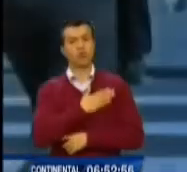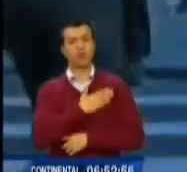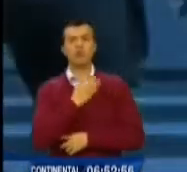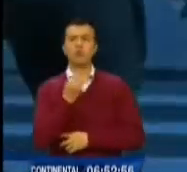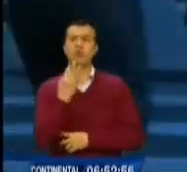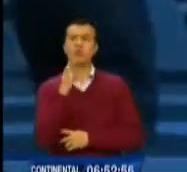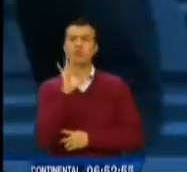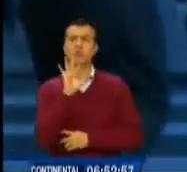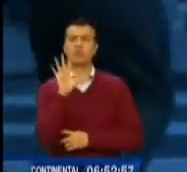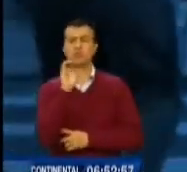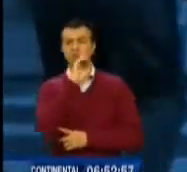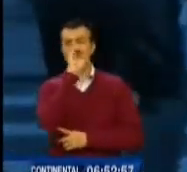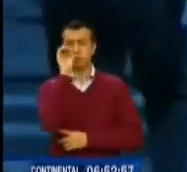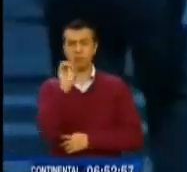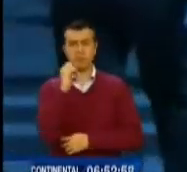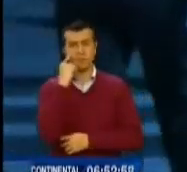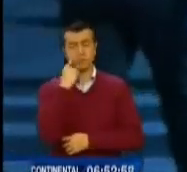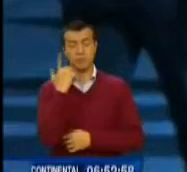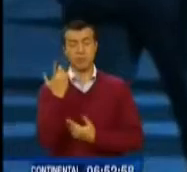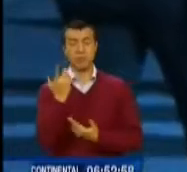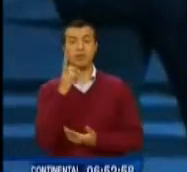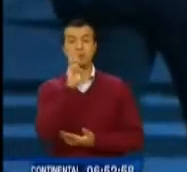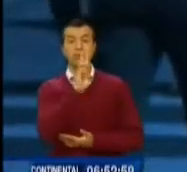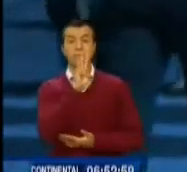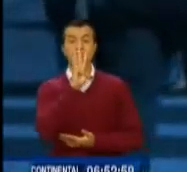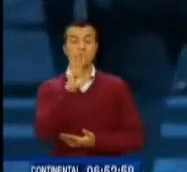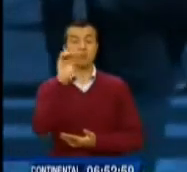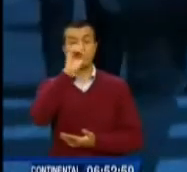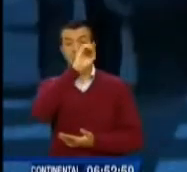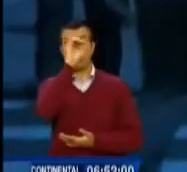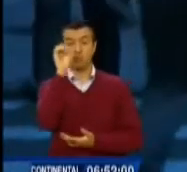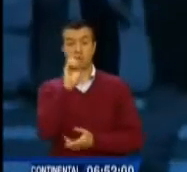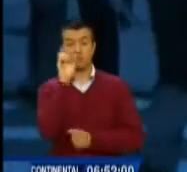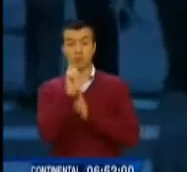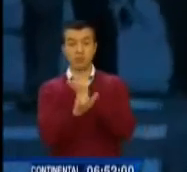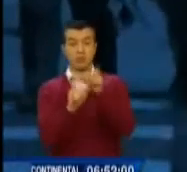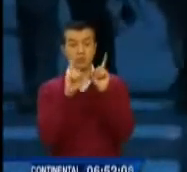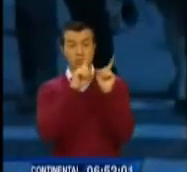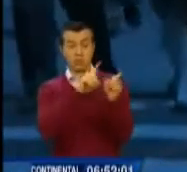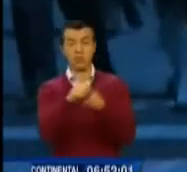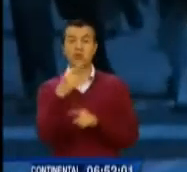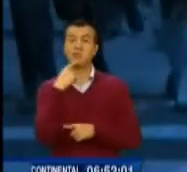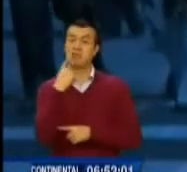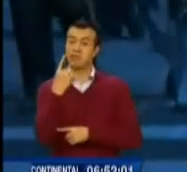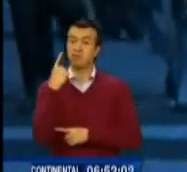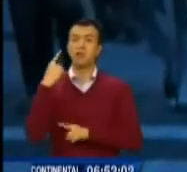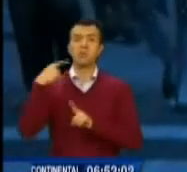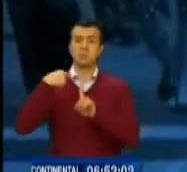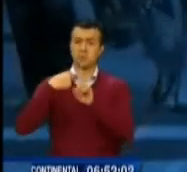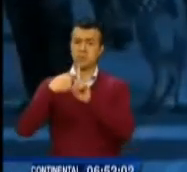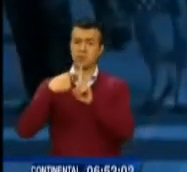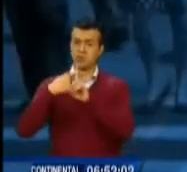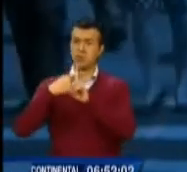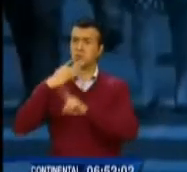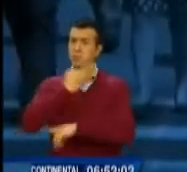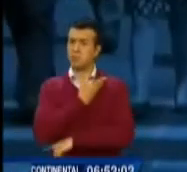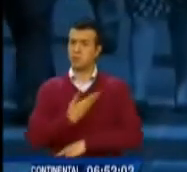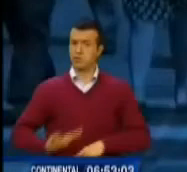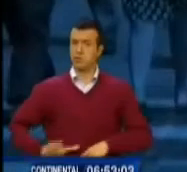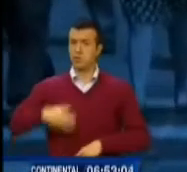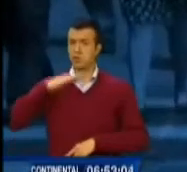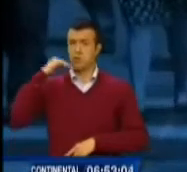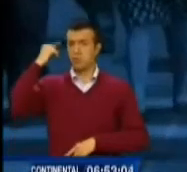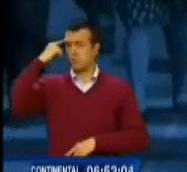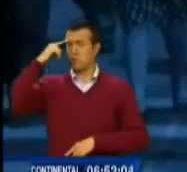del 95 por ciento en esta el 64 por ciento de las personas encuestadas califican positivamente la gestión del presidente